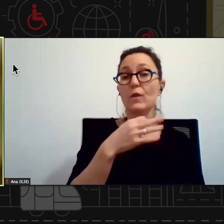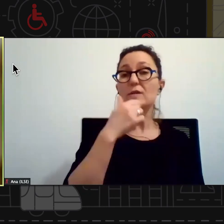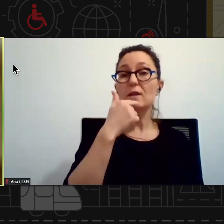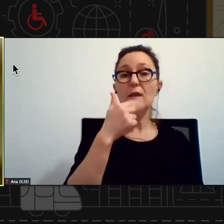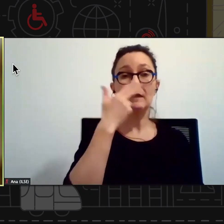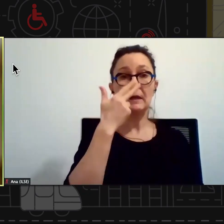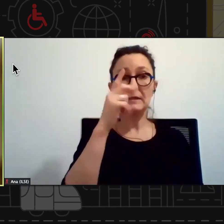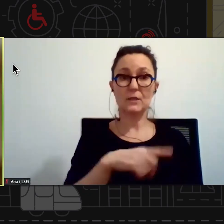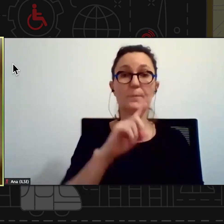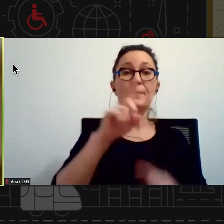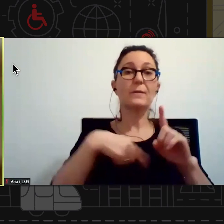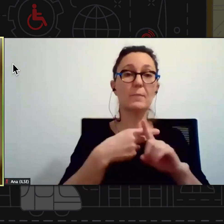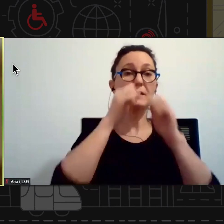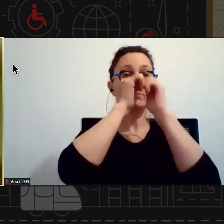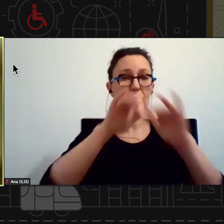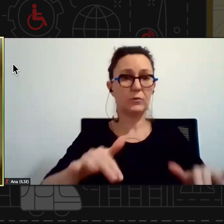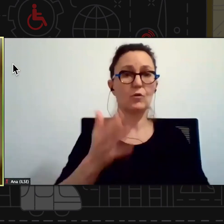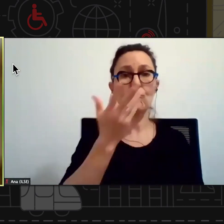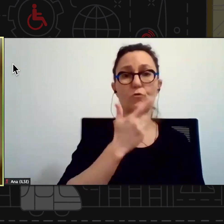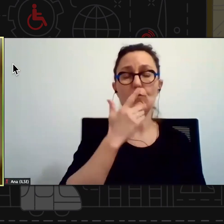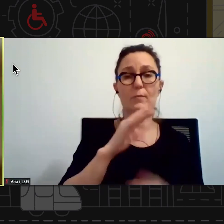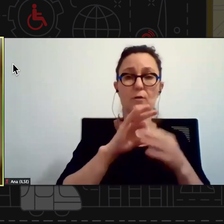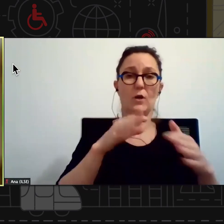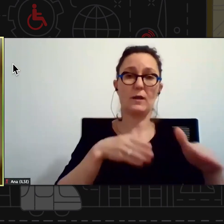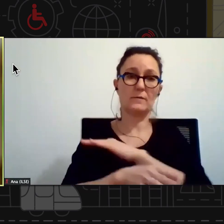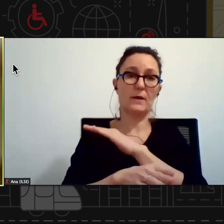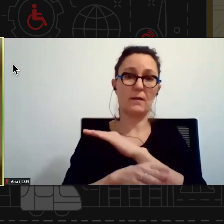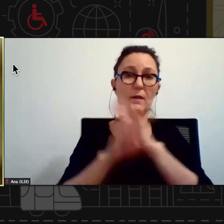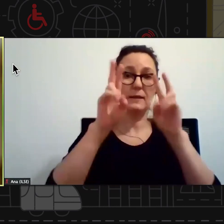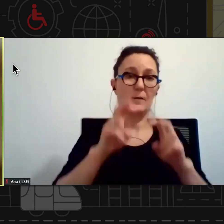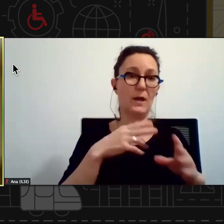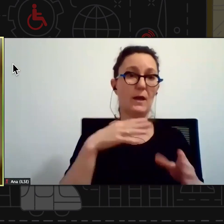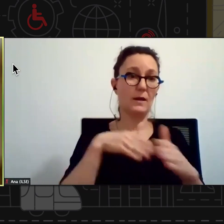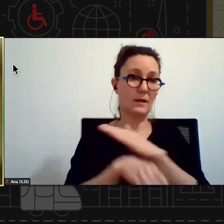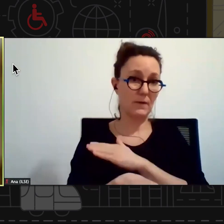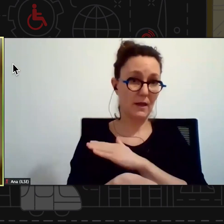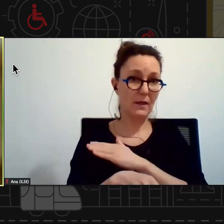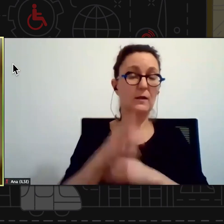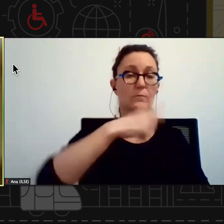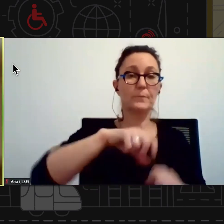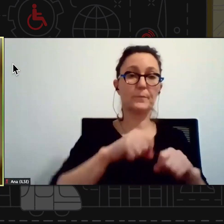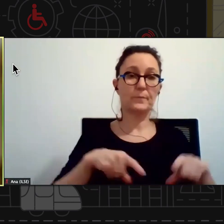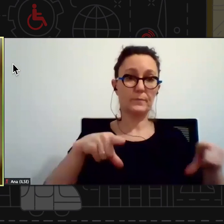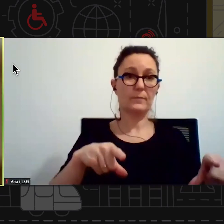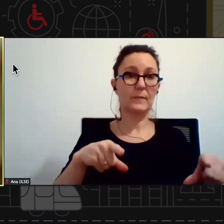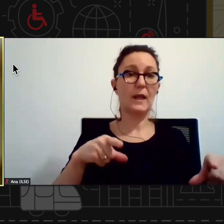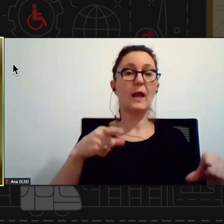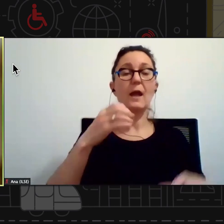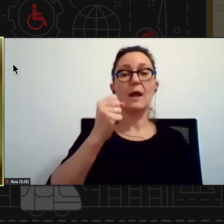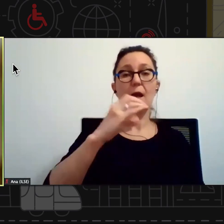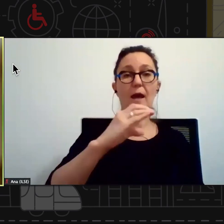es la difusión de conocimiento en accesibilidad, en materia de accesibilidad, pues tenemos la plataforma